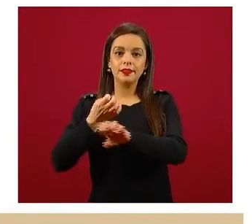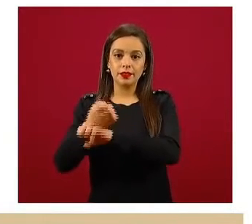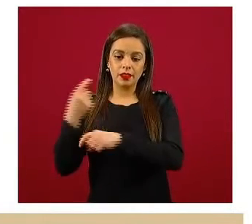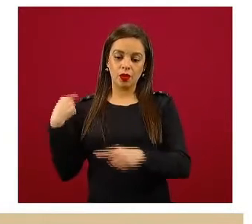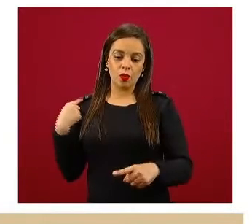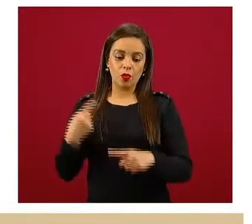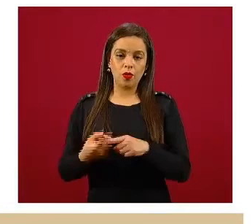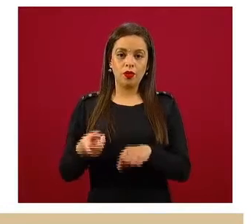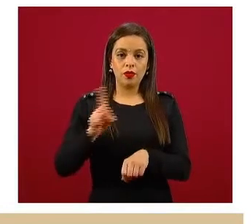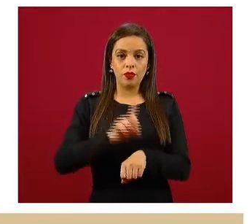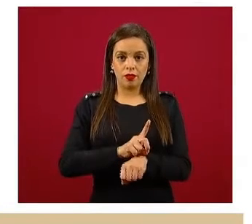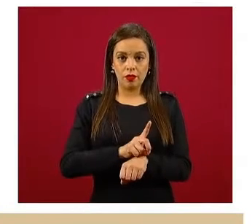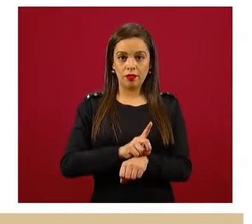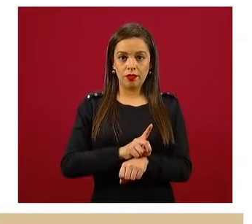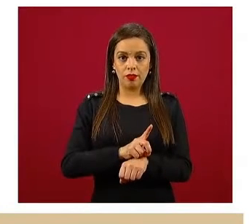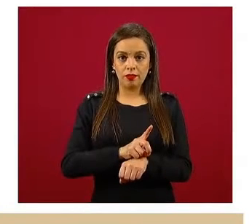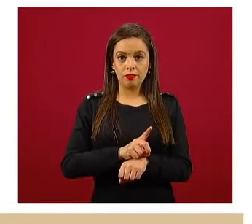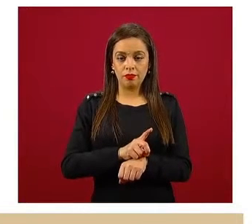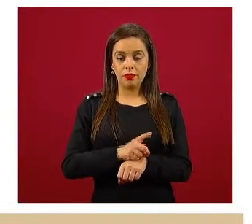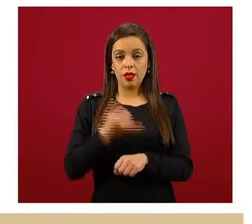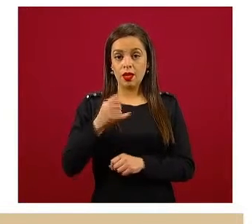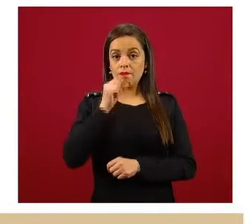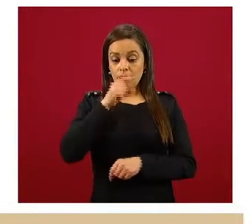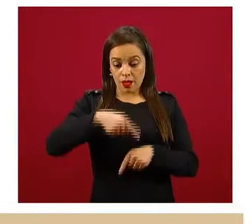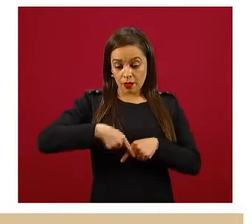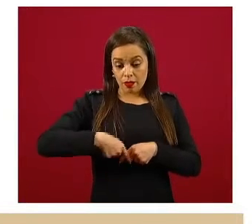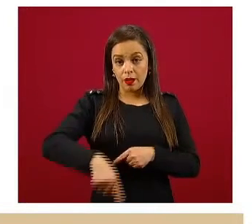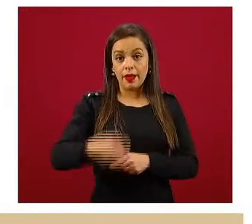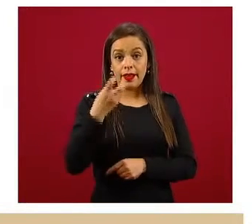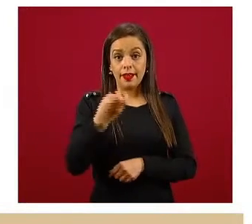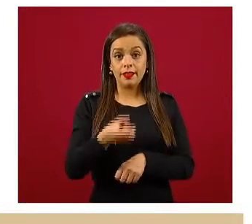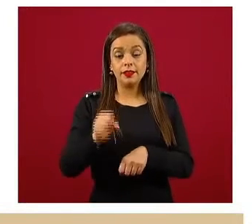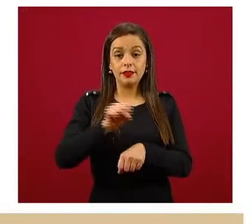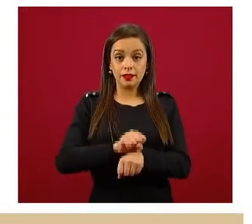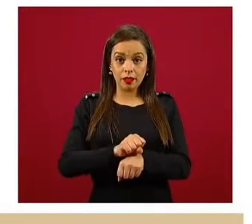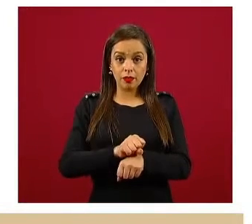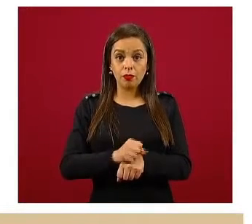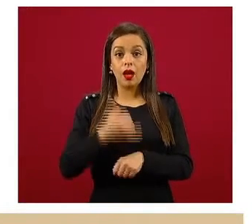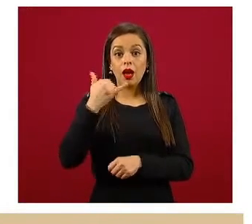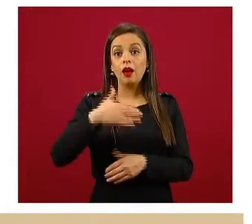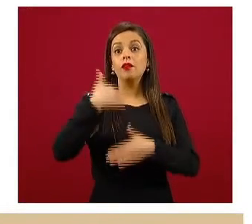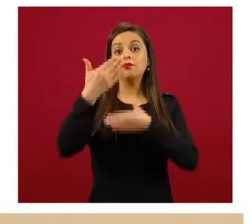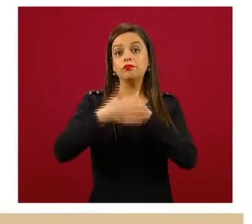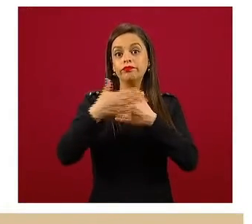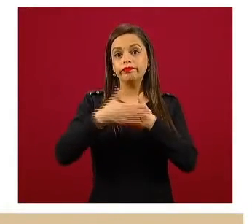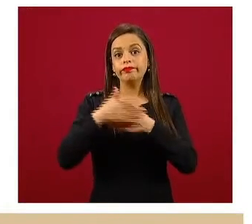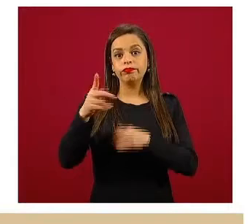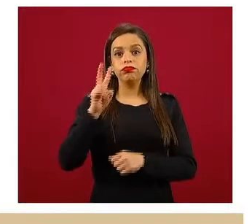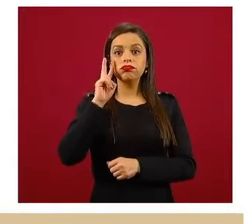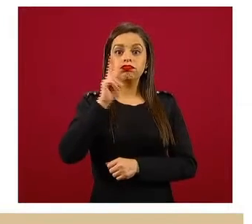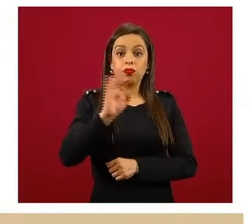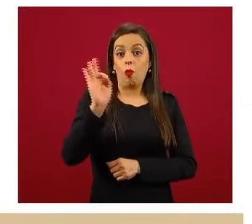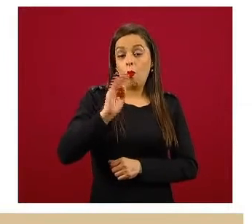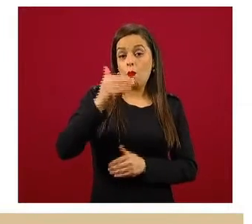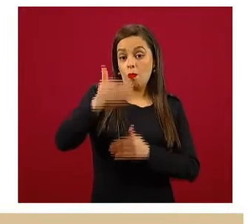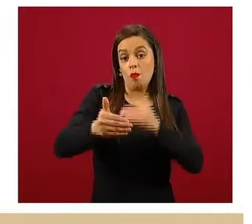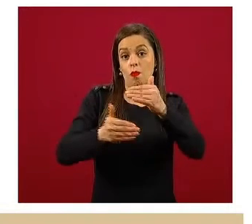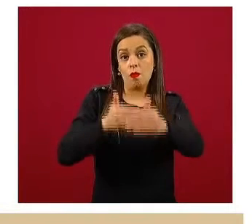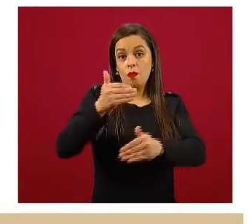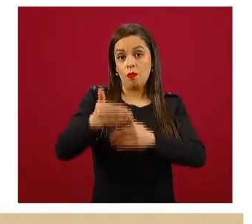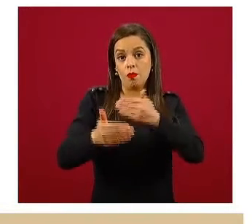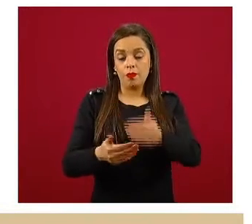últimos días, en lo que va también de esta semana y en base a los pronósticos que ya se habían dado,